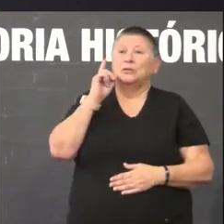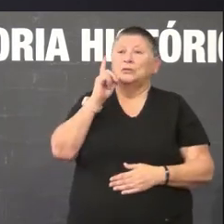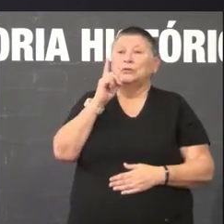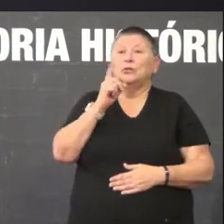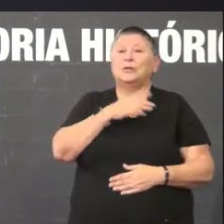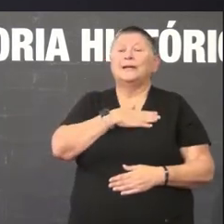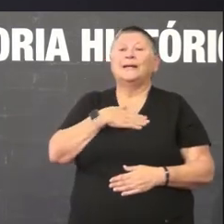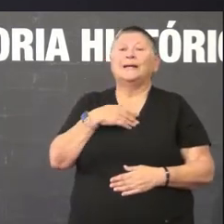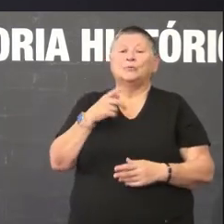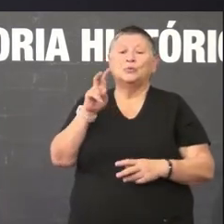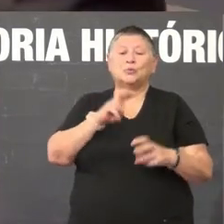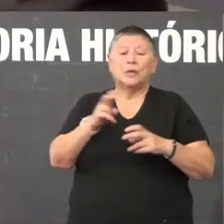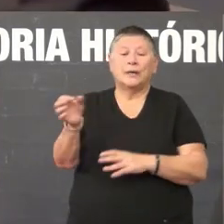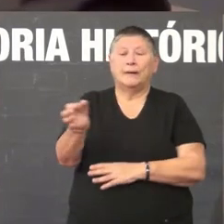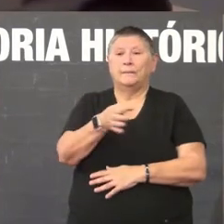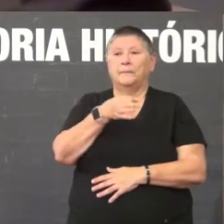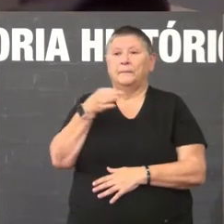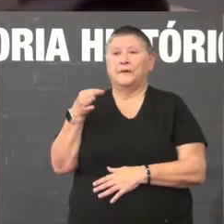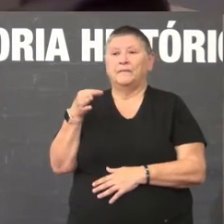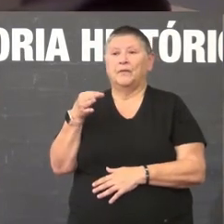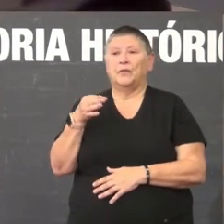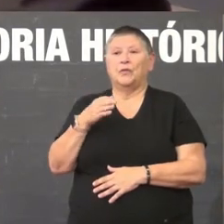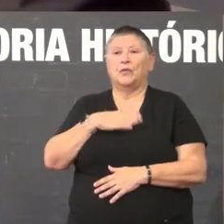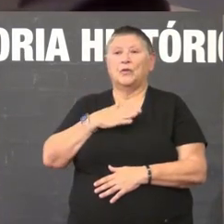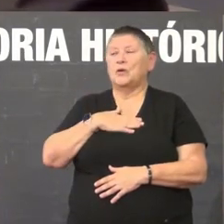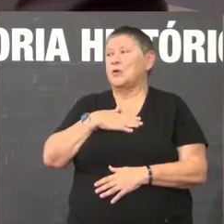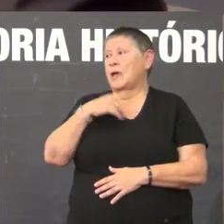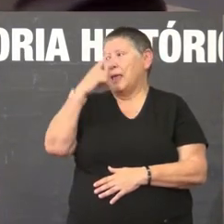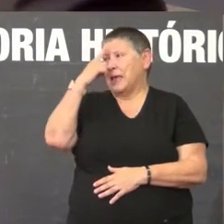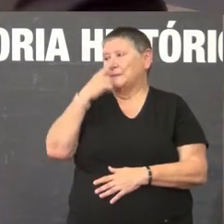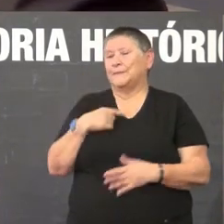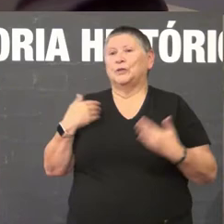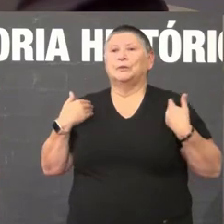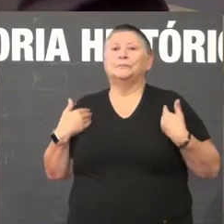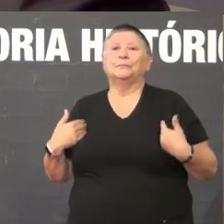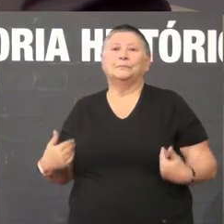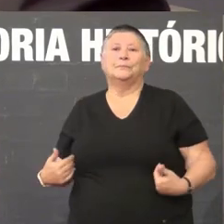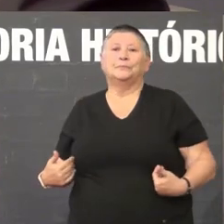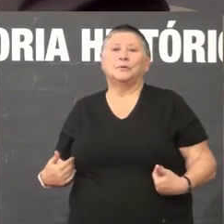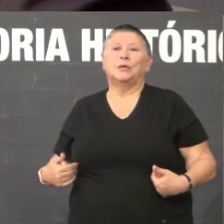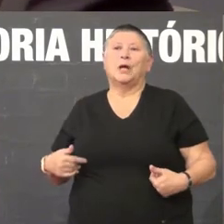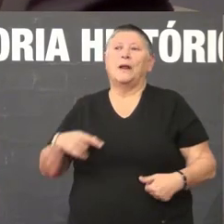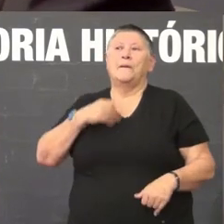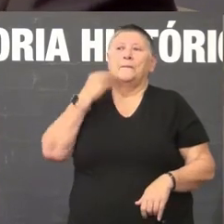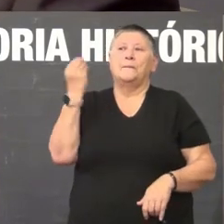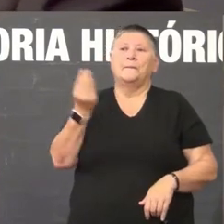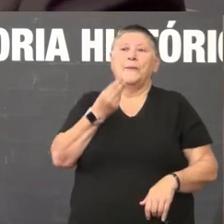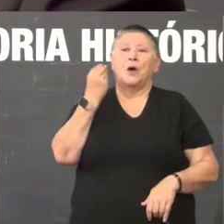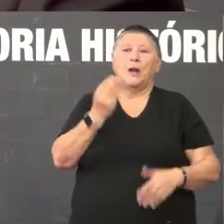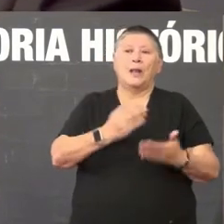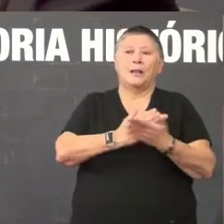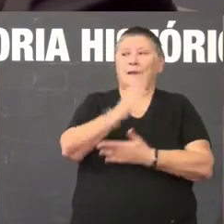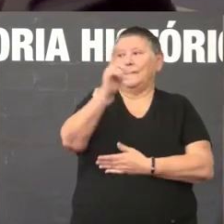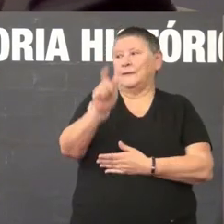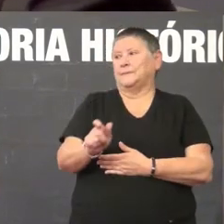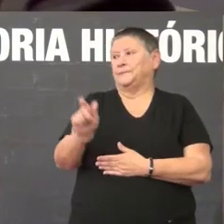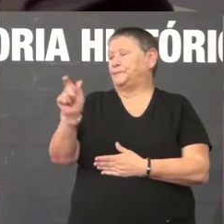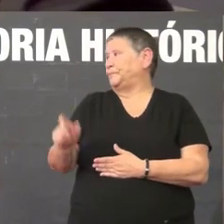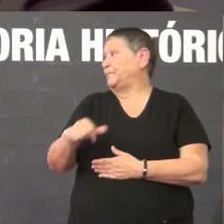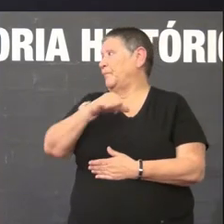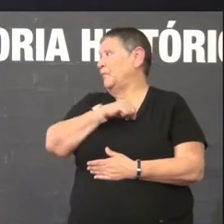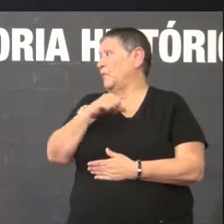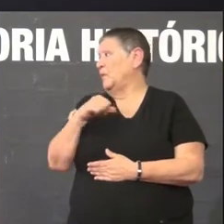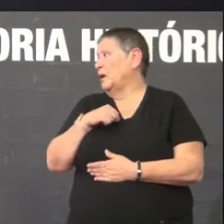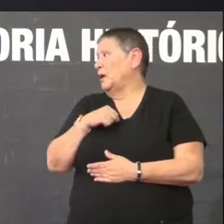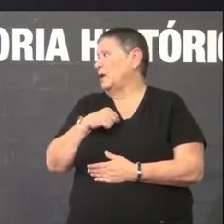es de perfeccionar nuestro aspecto personal, mejorando a través del individuo, tratando